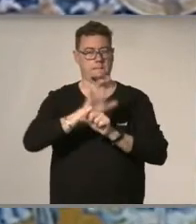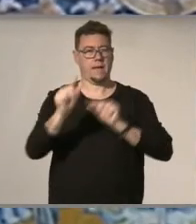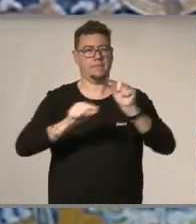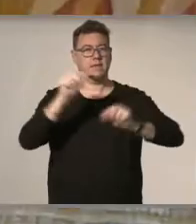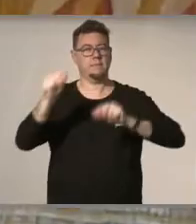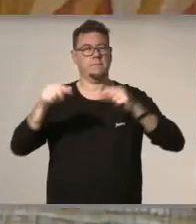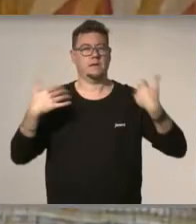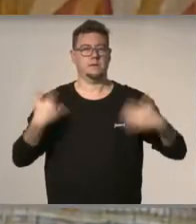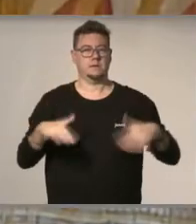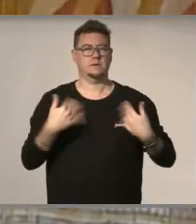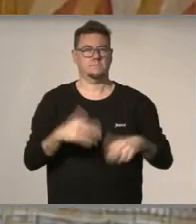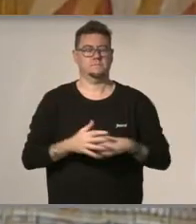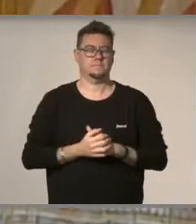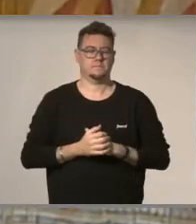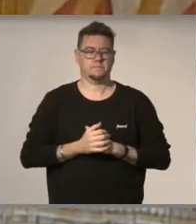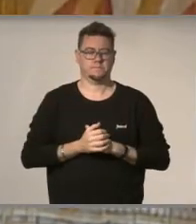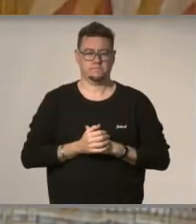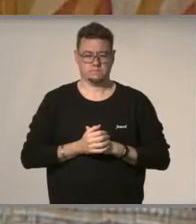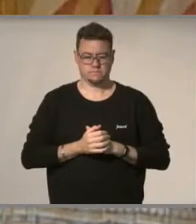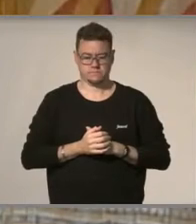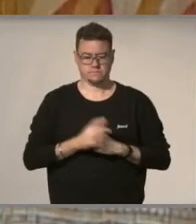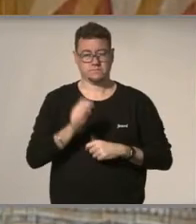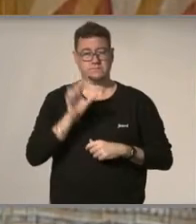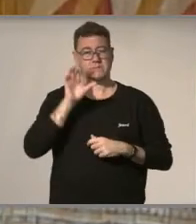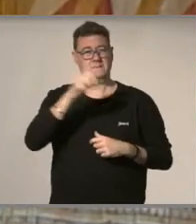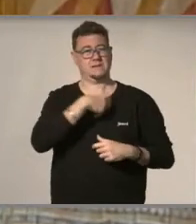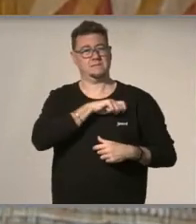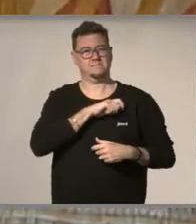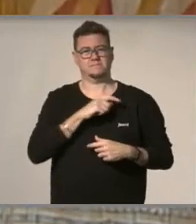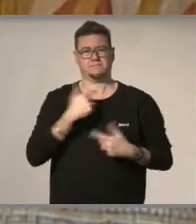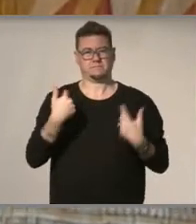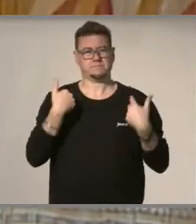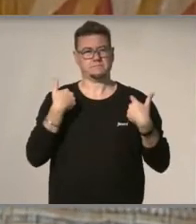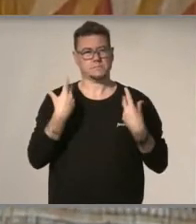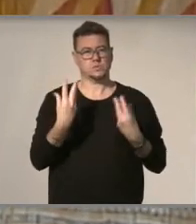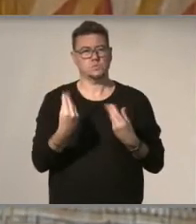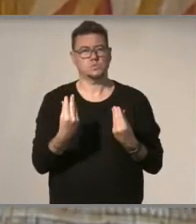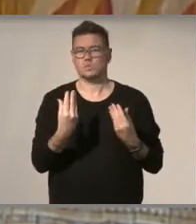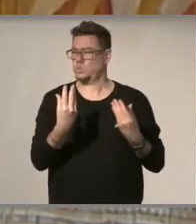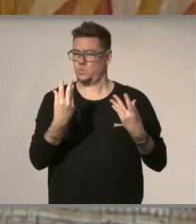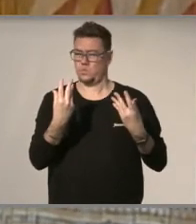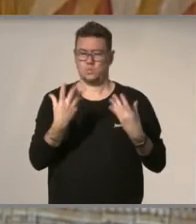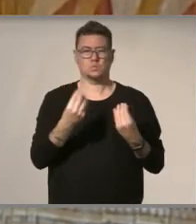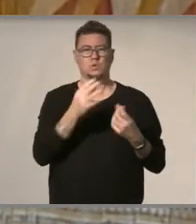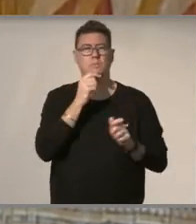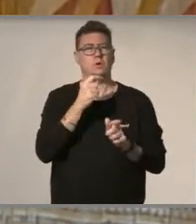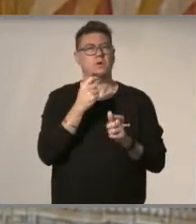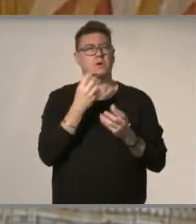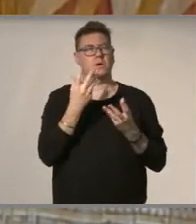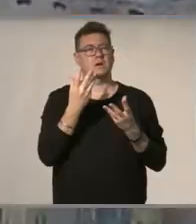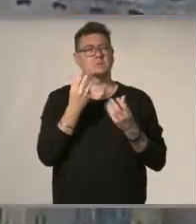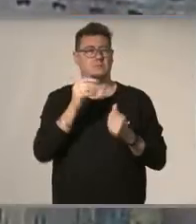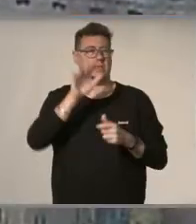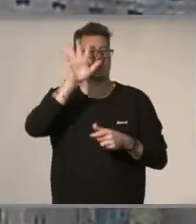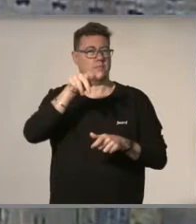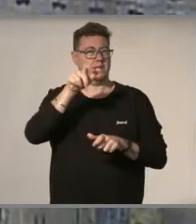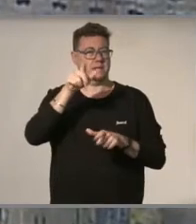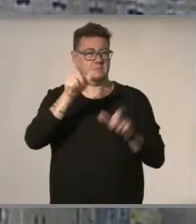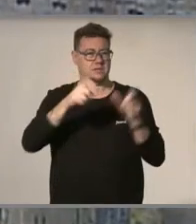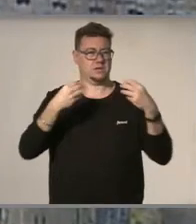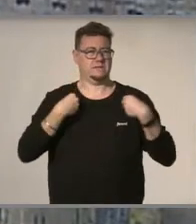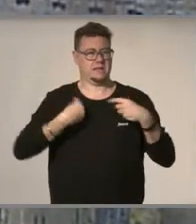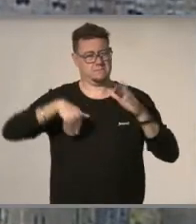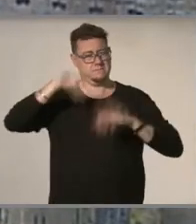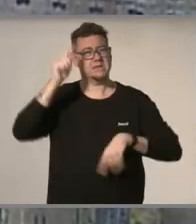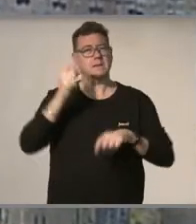decía el presidente de la Fundación. En este país hemos sufrido mucho, muchísimo, por la pérdida de más de 70.000 vidas y miles